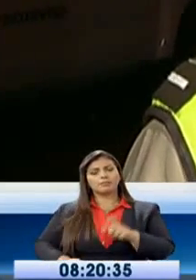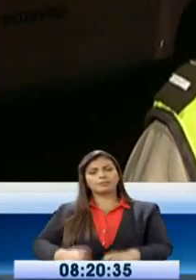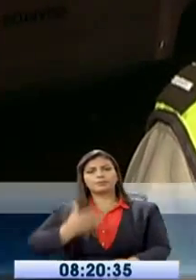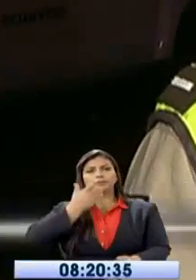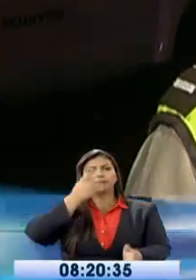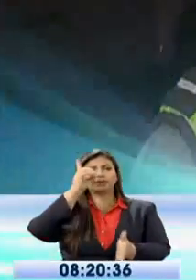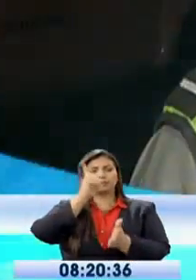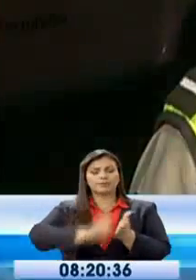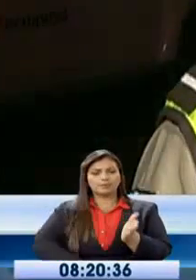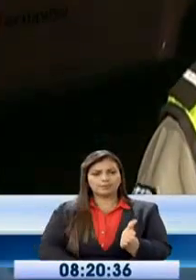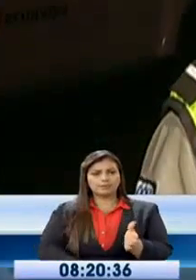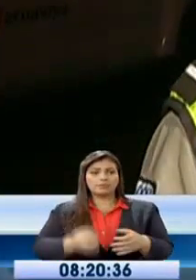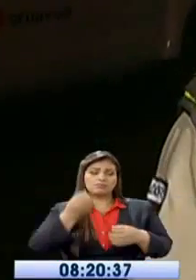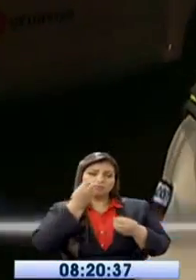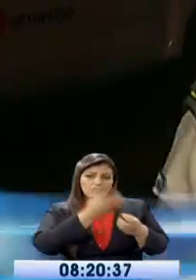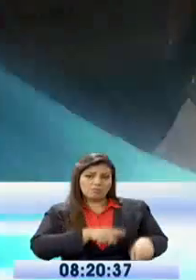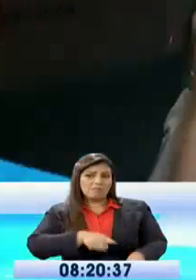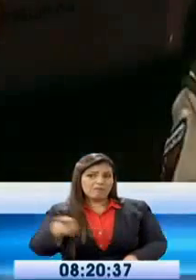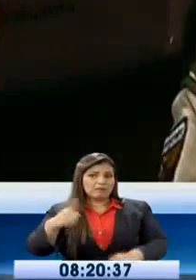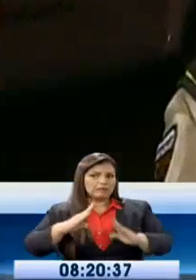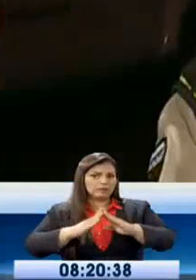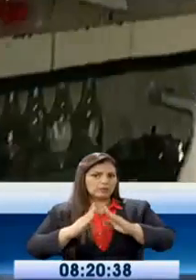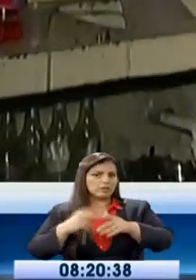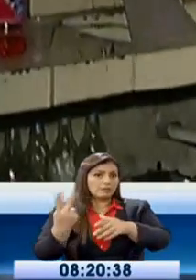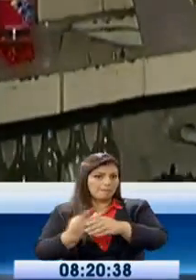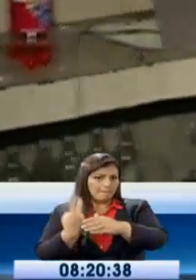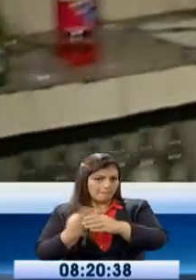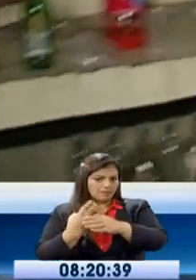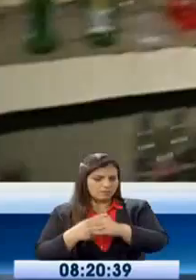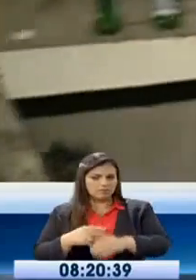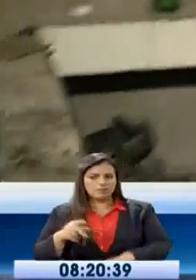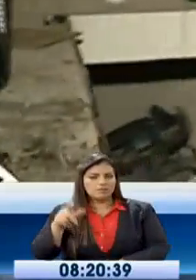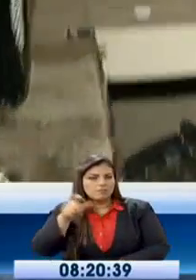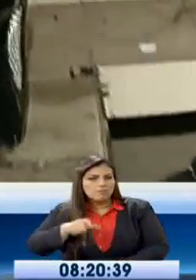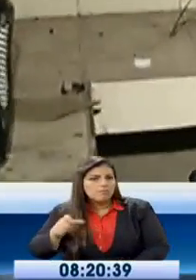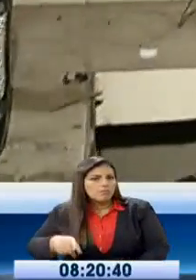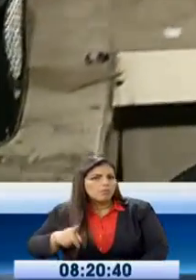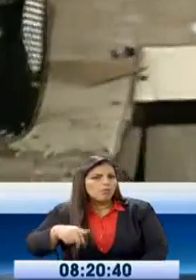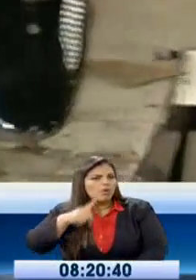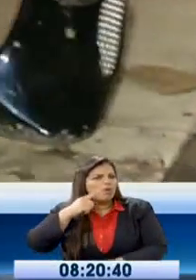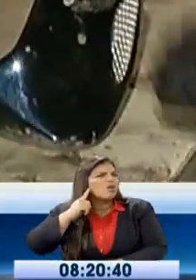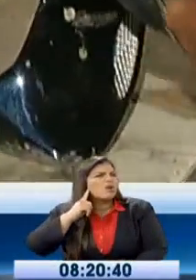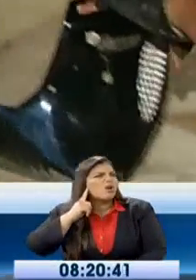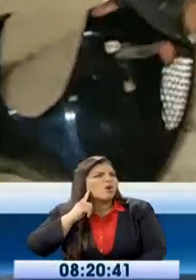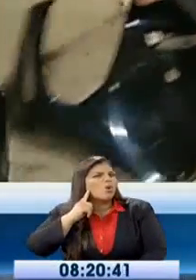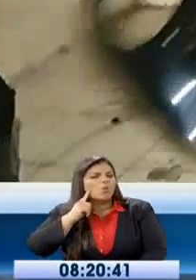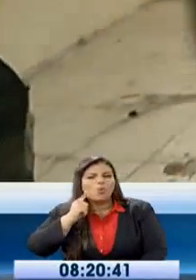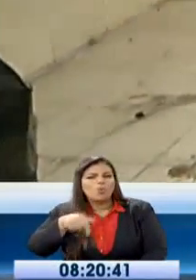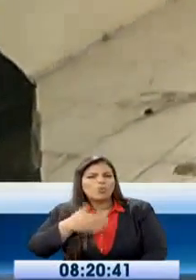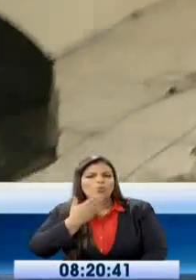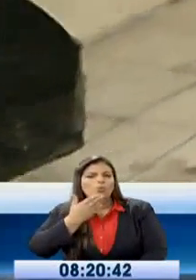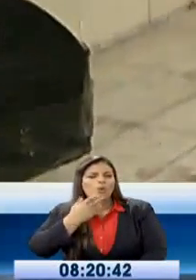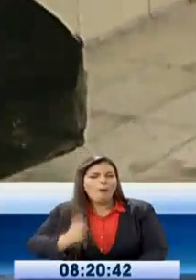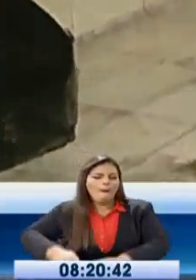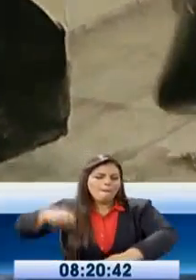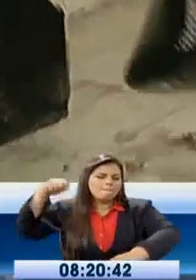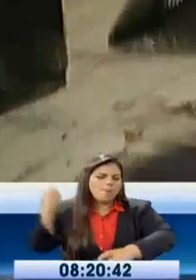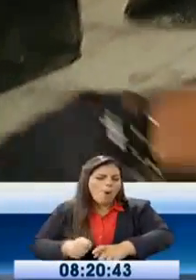nos supieron manifestar que en la casa que está ahí se escuchaban ruidos. Asimismo, nos bajamos,